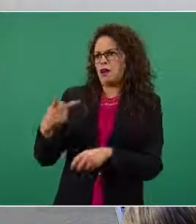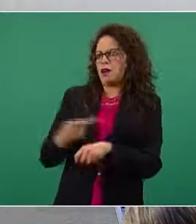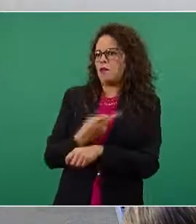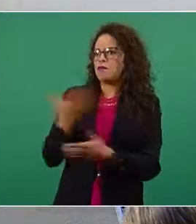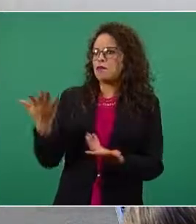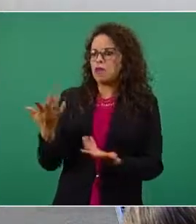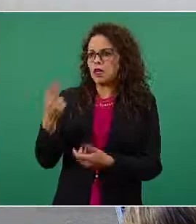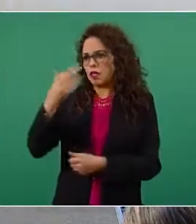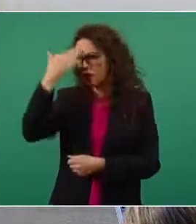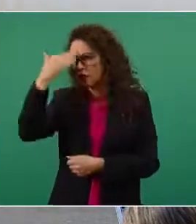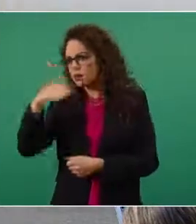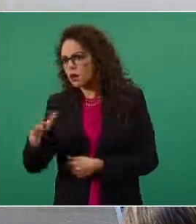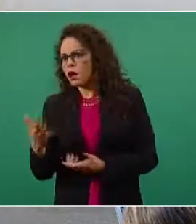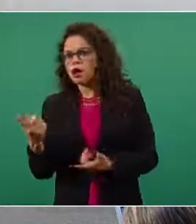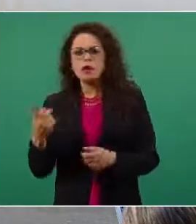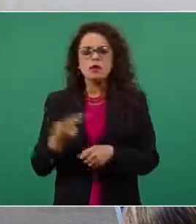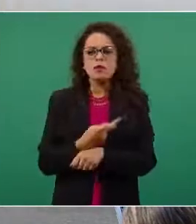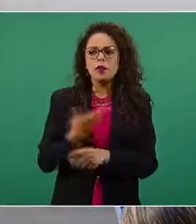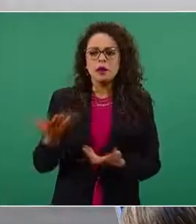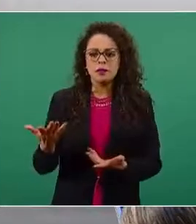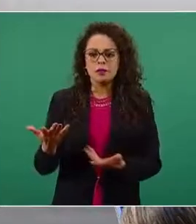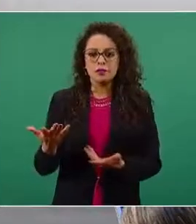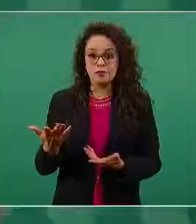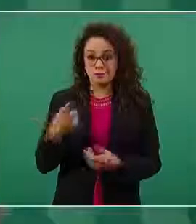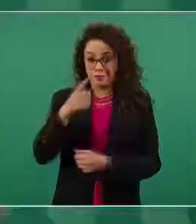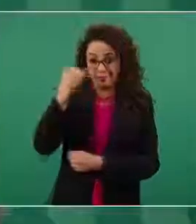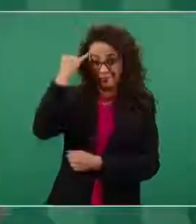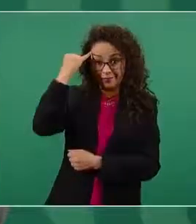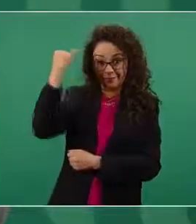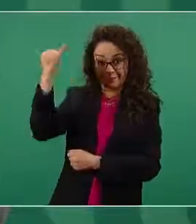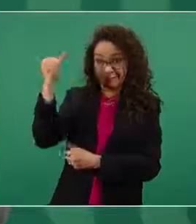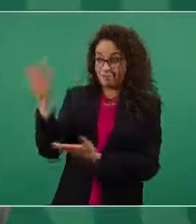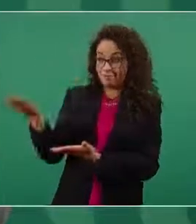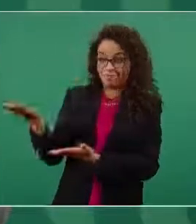porque imagínense cómo está el Poder Judicial,